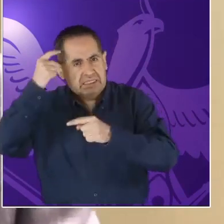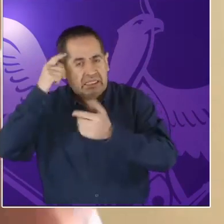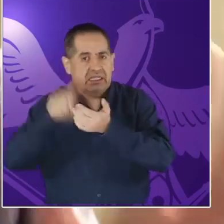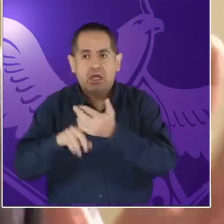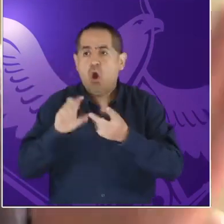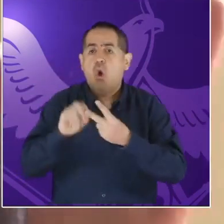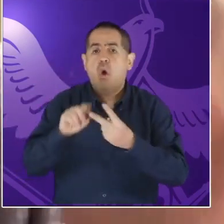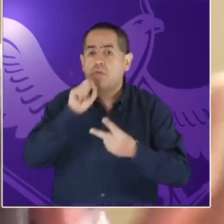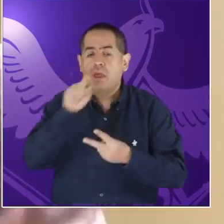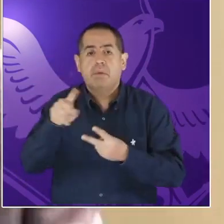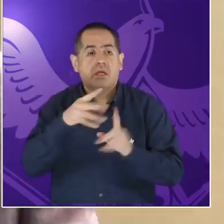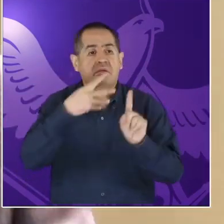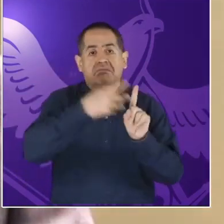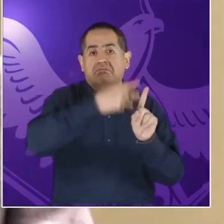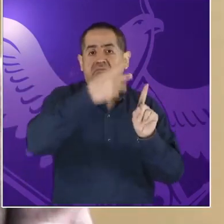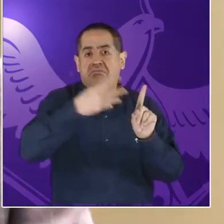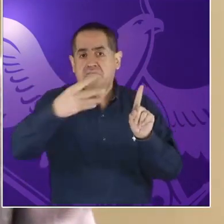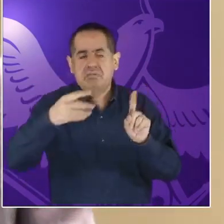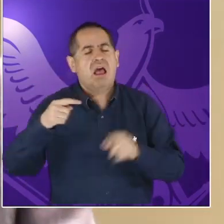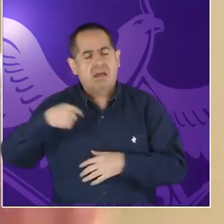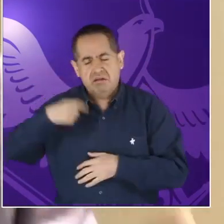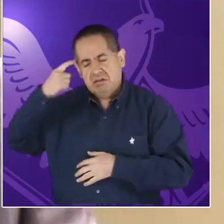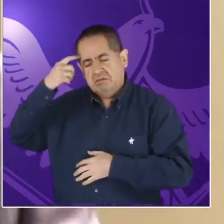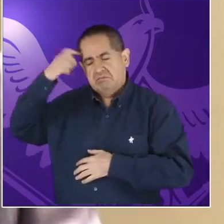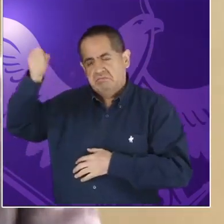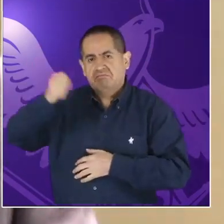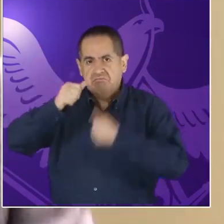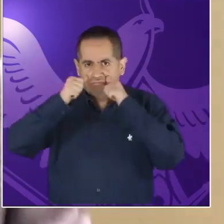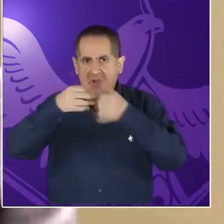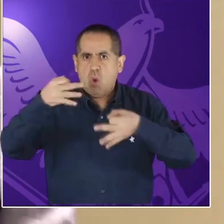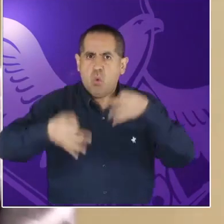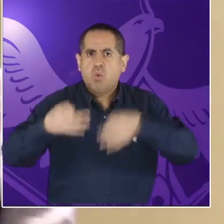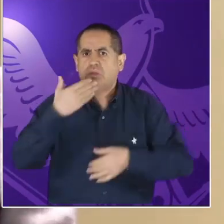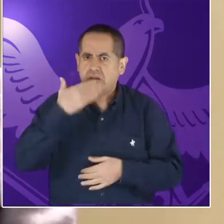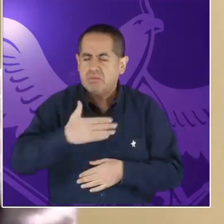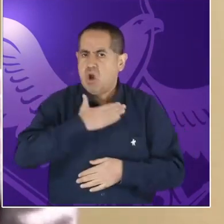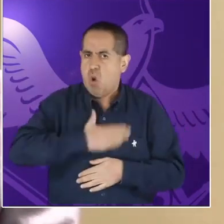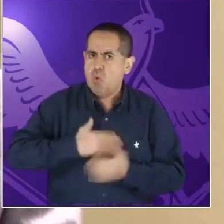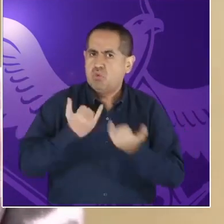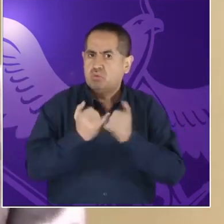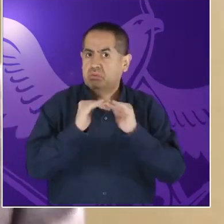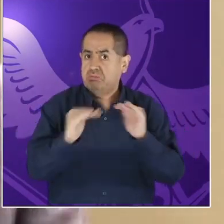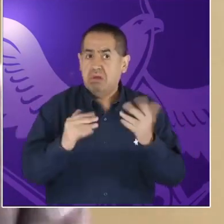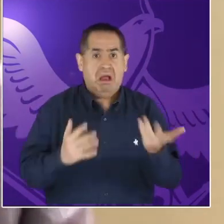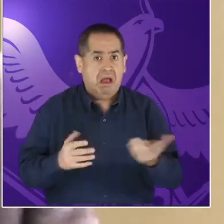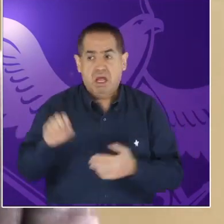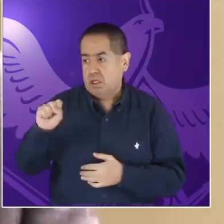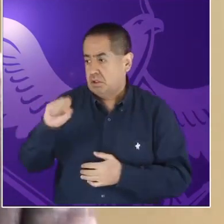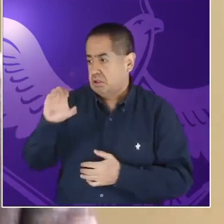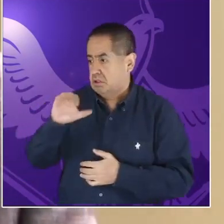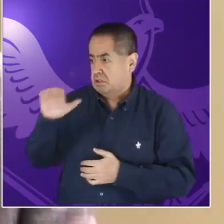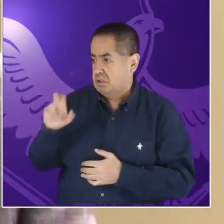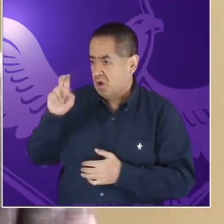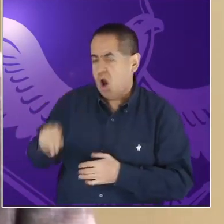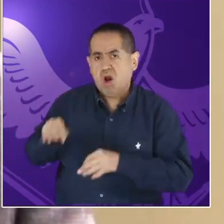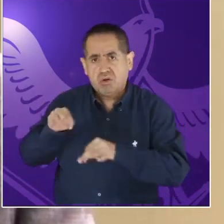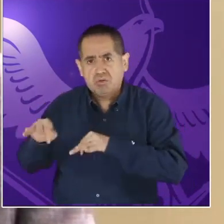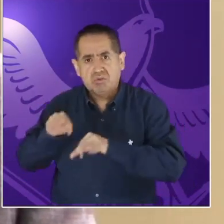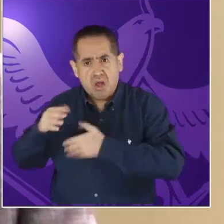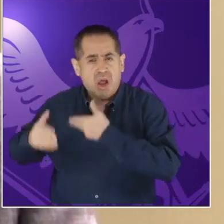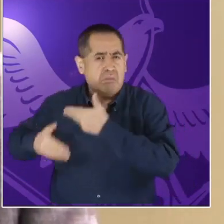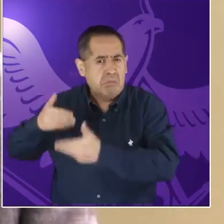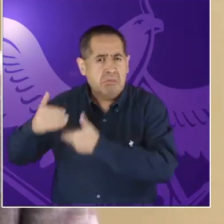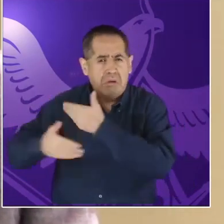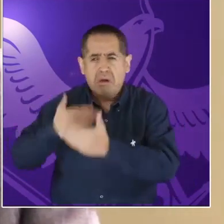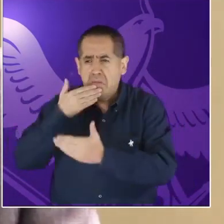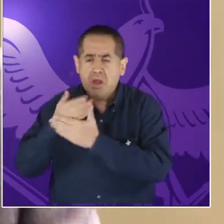con atención a las personas con orientación sexual diversa, la heterosexual, es decir, ha hecho una serie de trabajo que a lo largo de